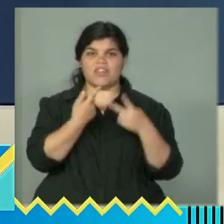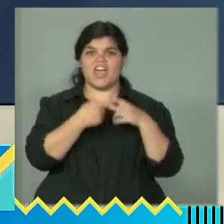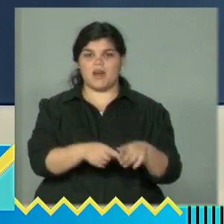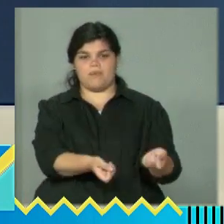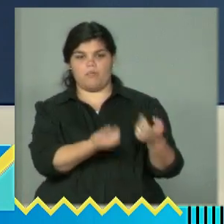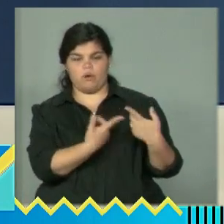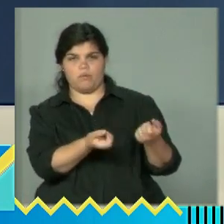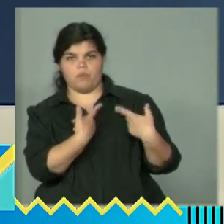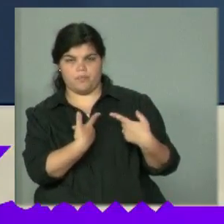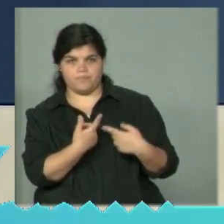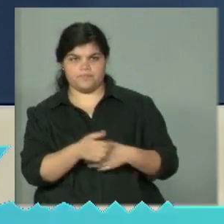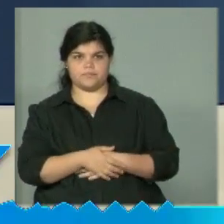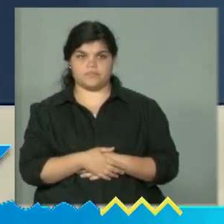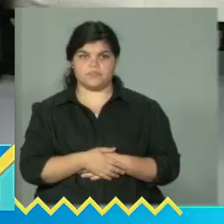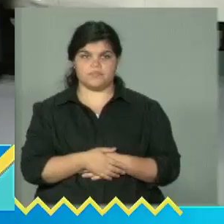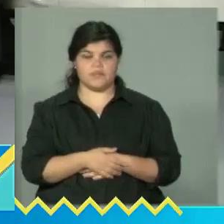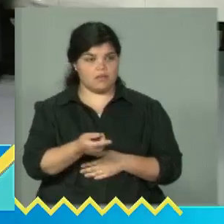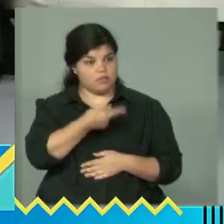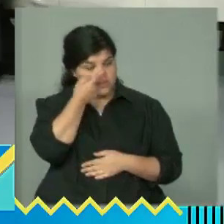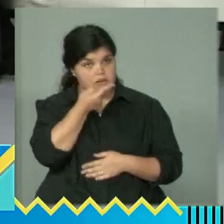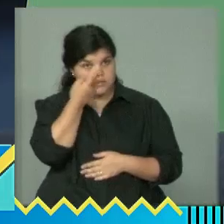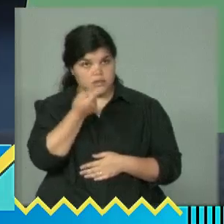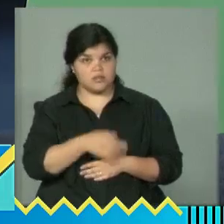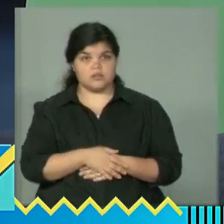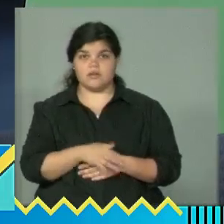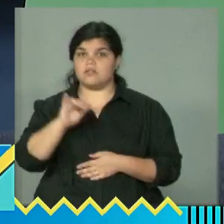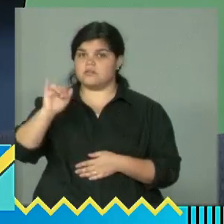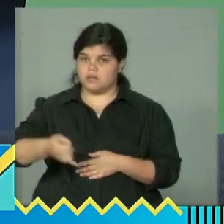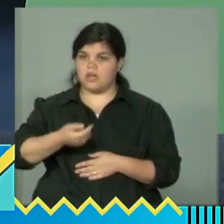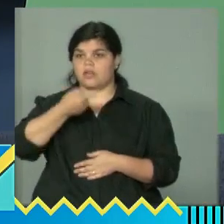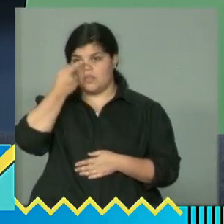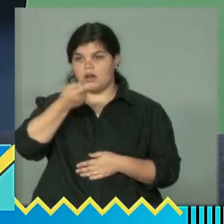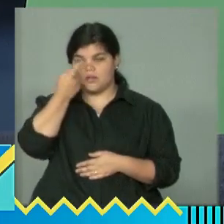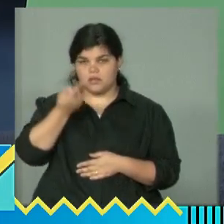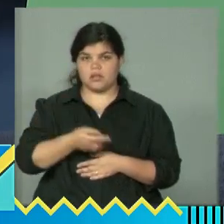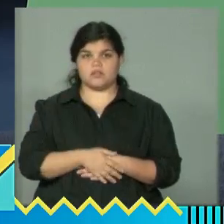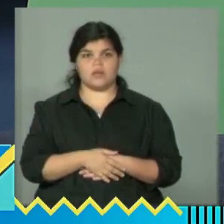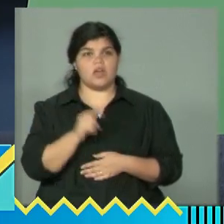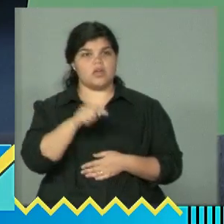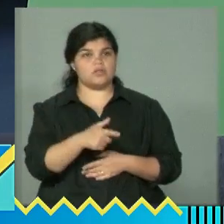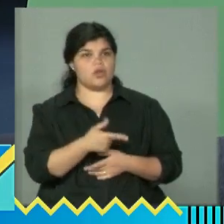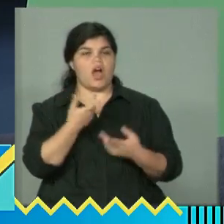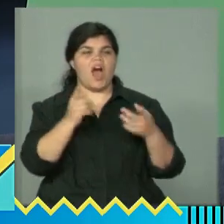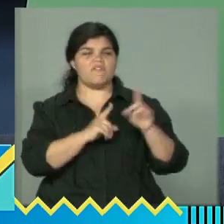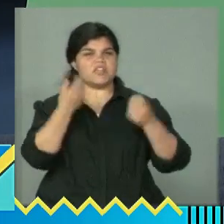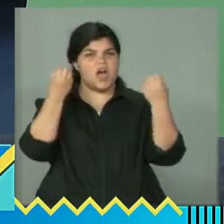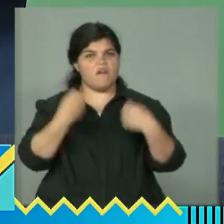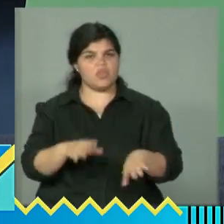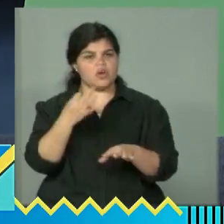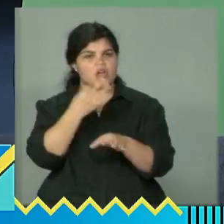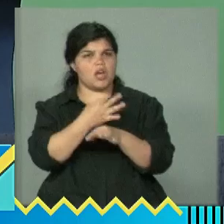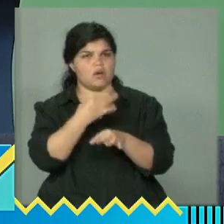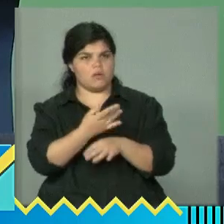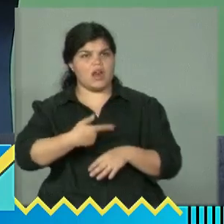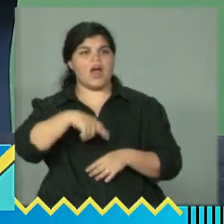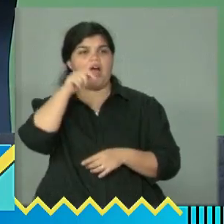anteriormente. Y bueno, es esa fue... Es sumamente interesante. Bueno, está proponiendo muy interesante, sí. Es un tema de deserción escolar que de alguna forma nosotros acá